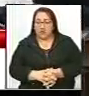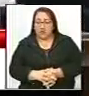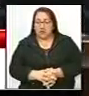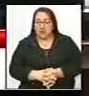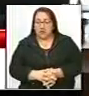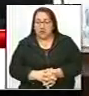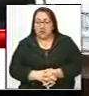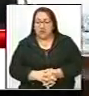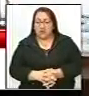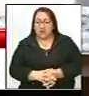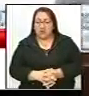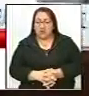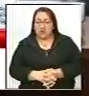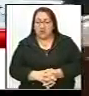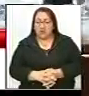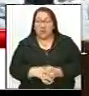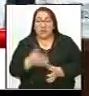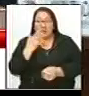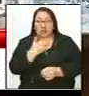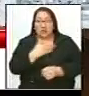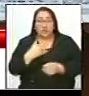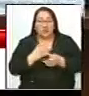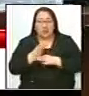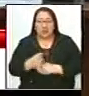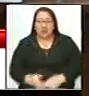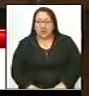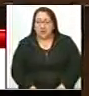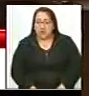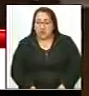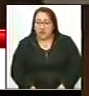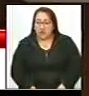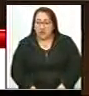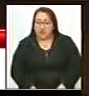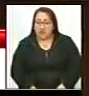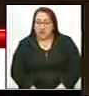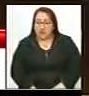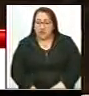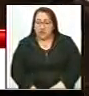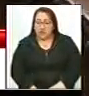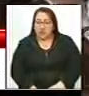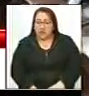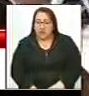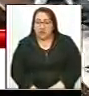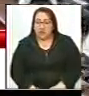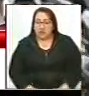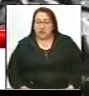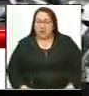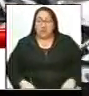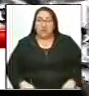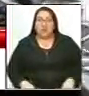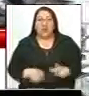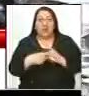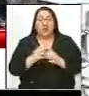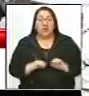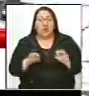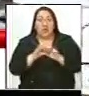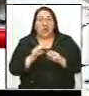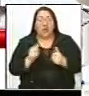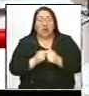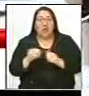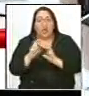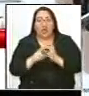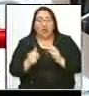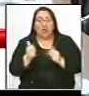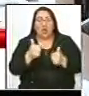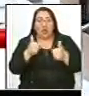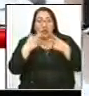Gracias, presidente, por su intermedio. Un saludo a todos los presentes. Presidente, entonces acá es fundamental, para que no se perjudique la región Amazonas,